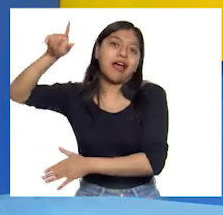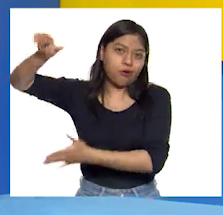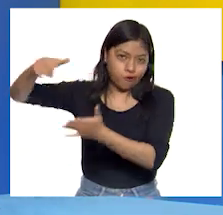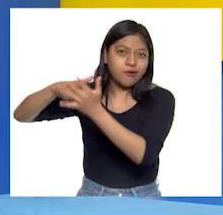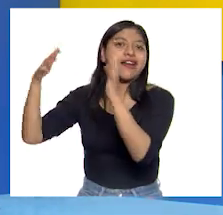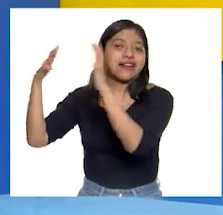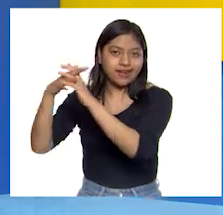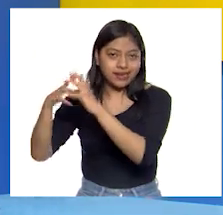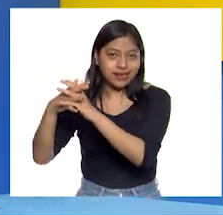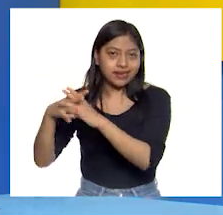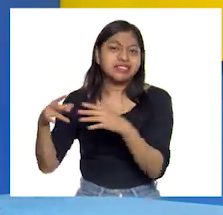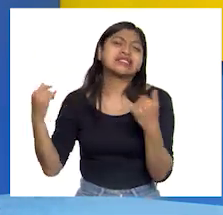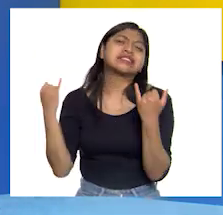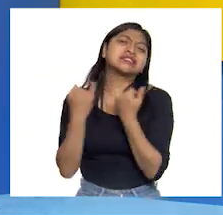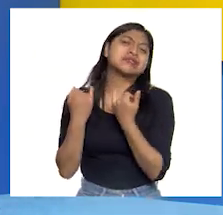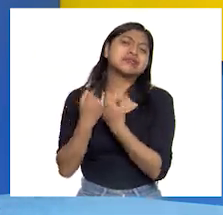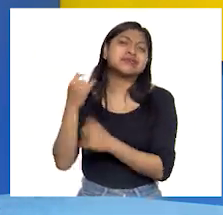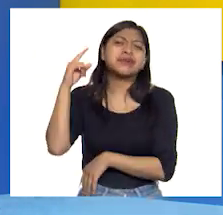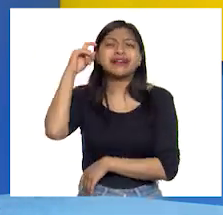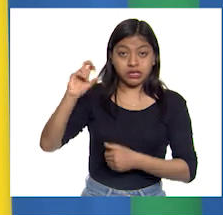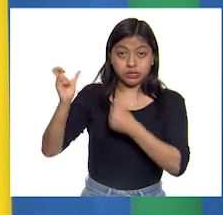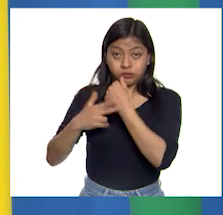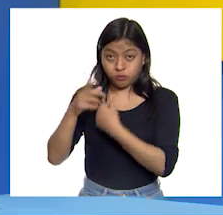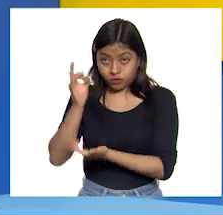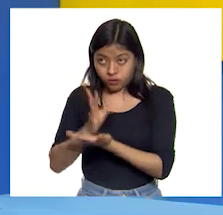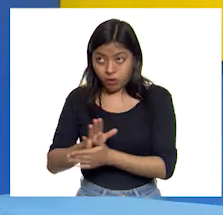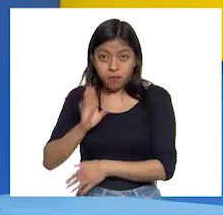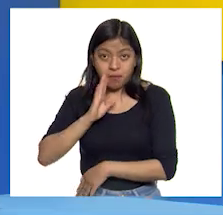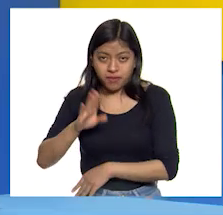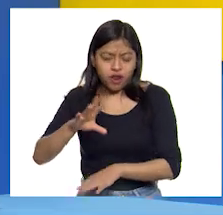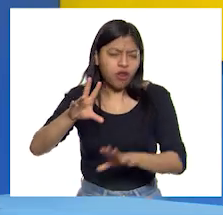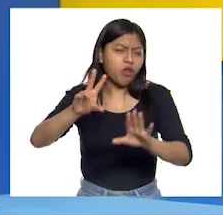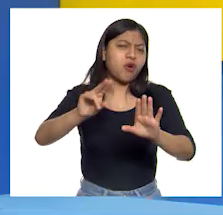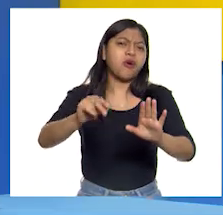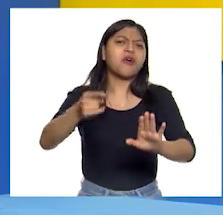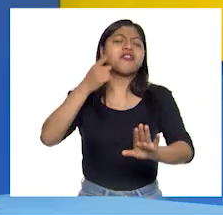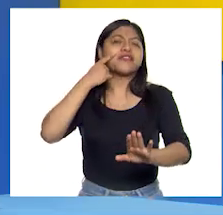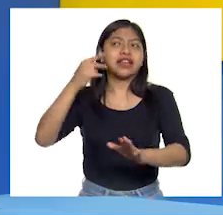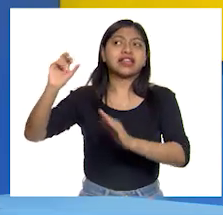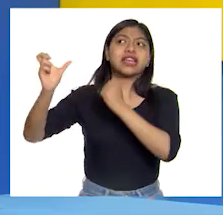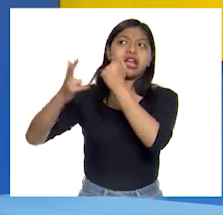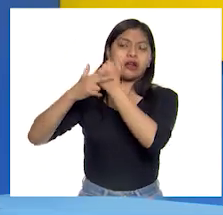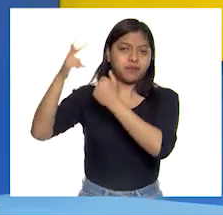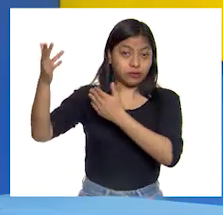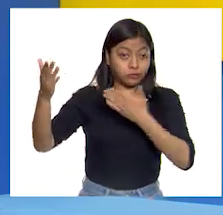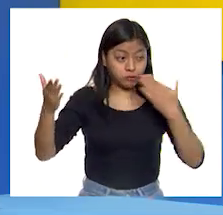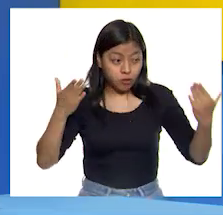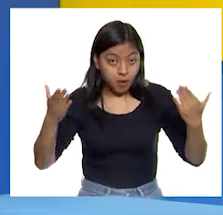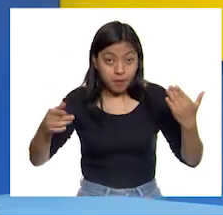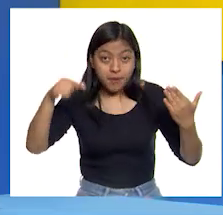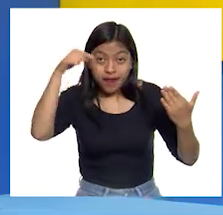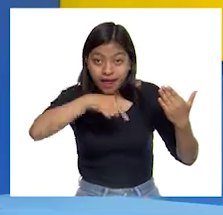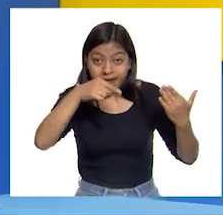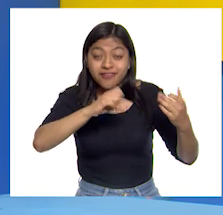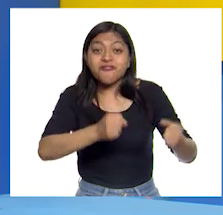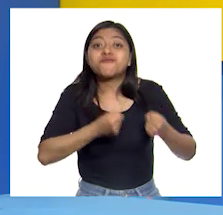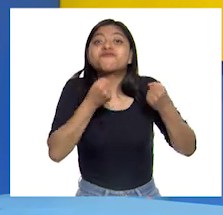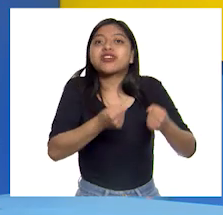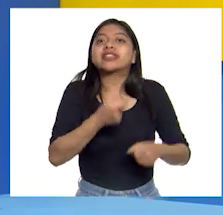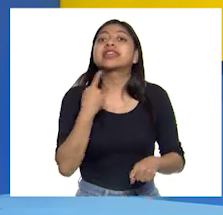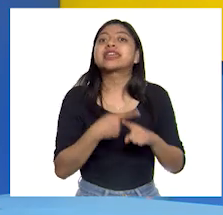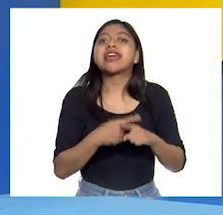también porque resultó una tarea muy difícil volver a cambiar el sistema económico desde una economía de guerra, centrada en la